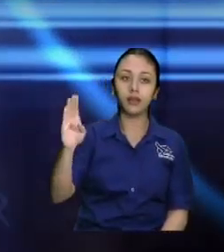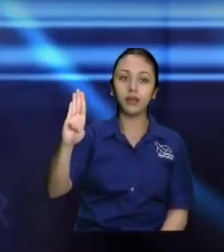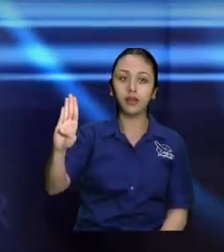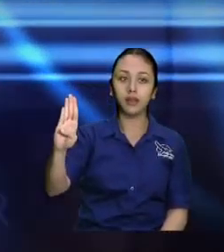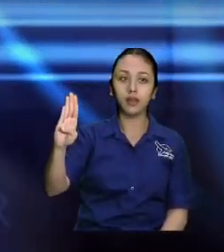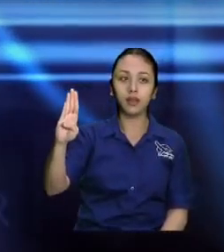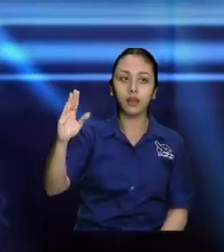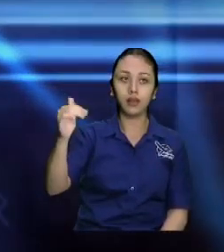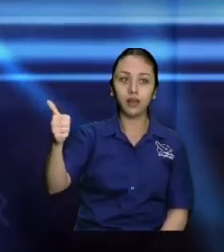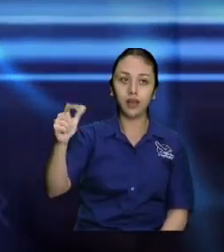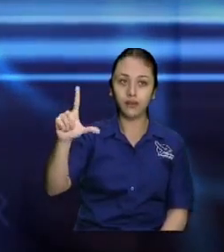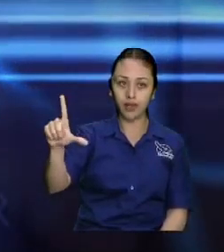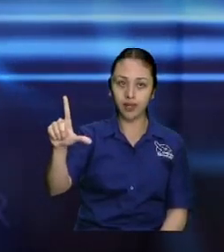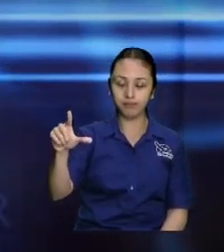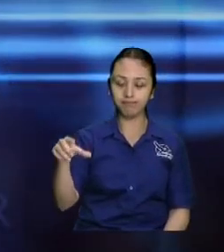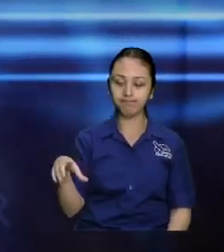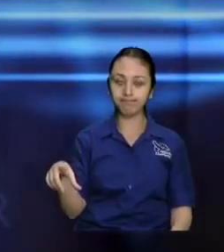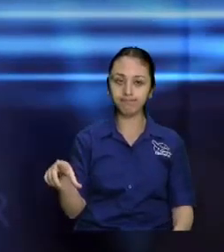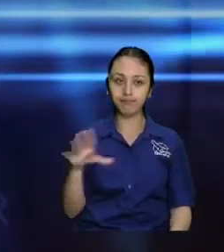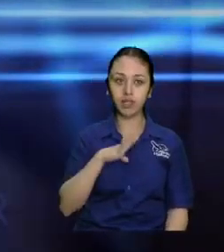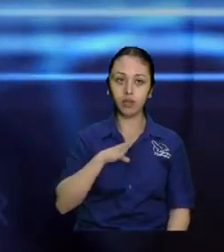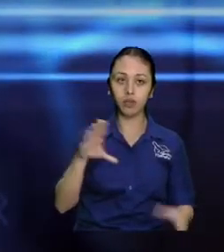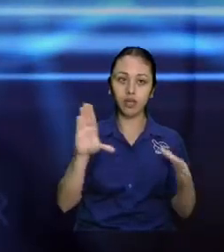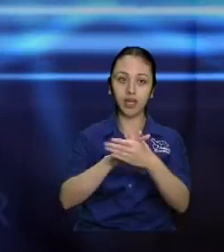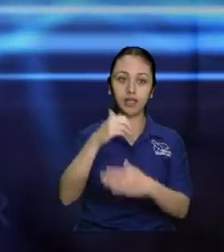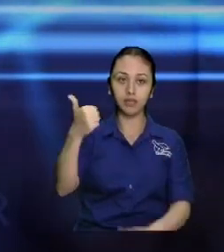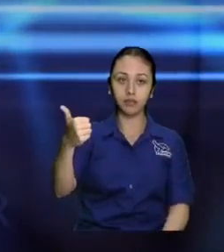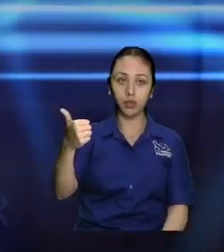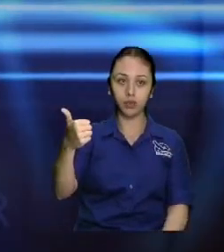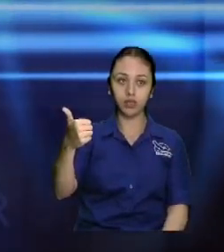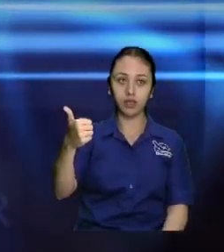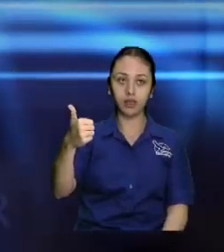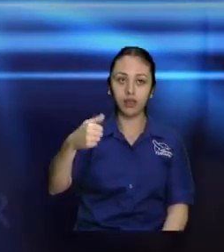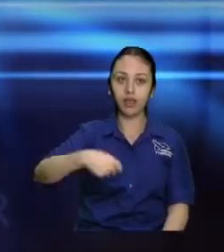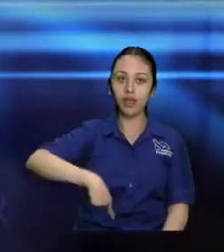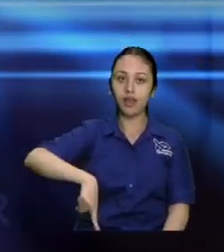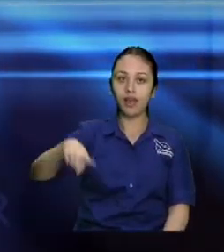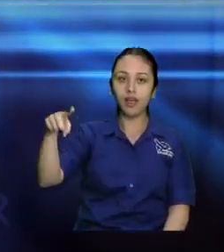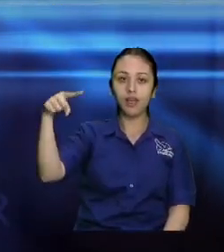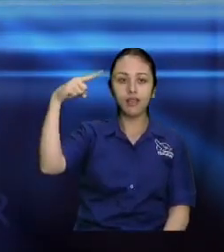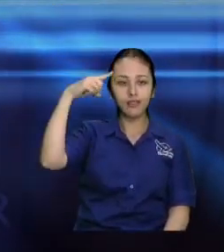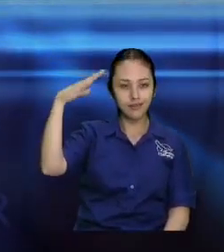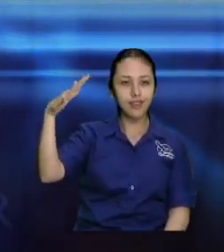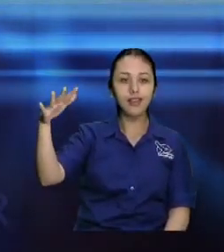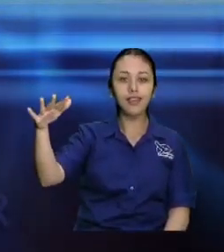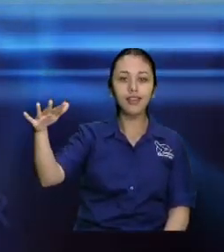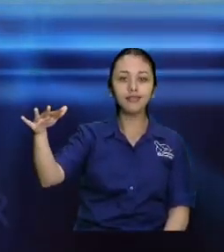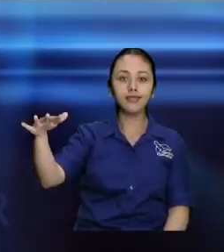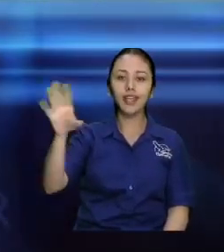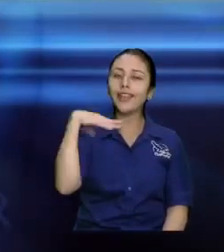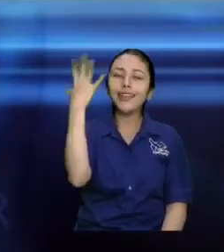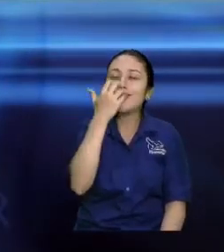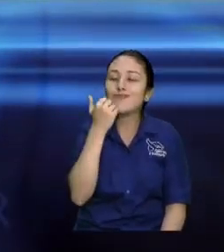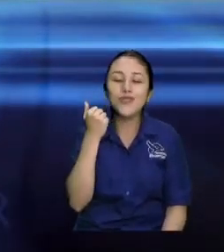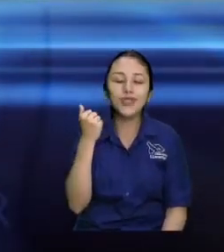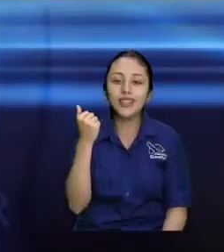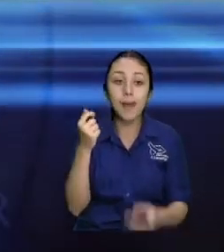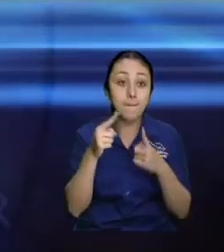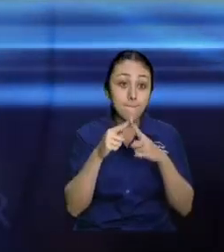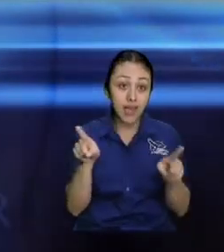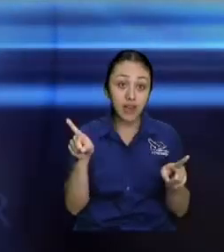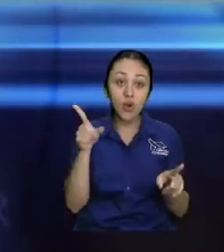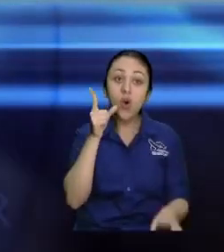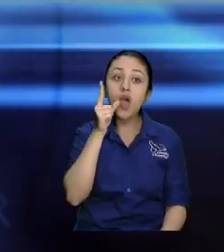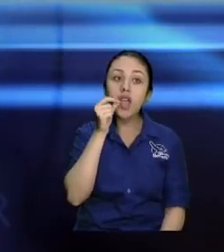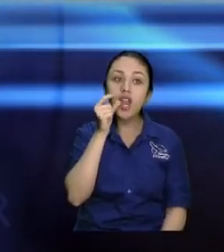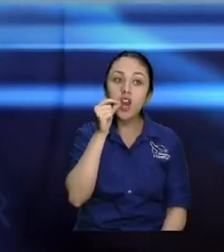y su mujer se llamaba Abigail, y la mujer era inteligente y de hermosa apariencia, pero el hombre